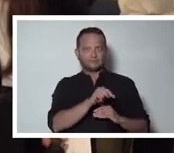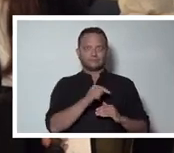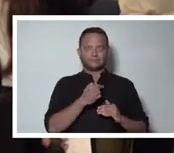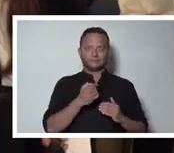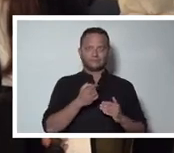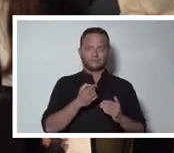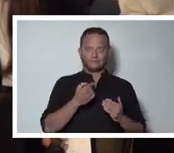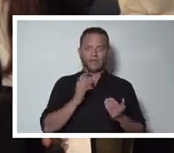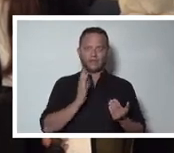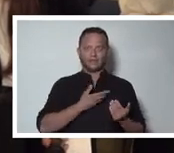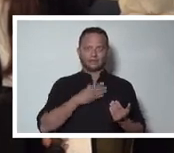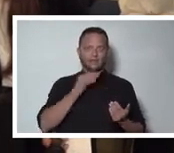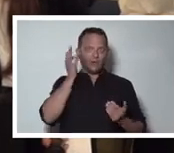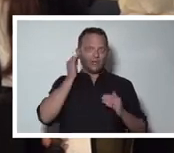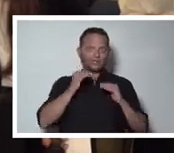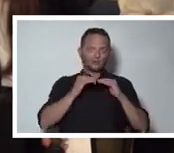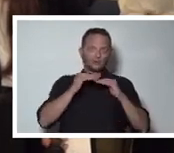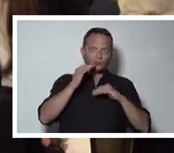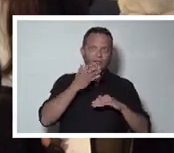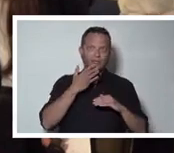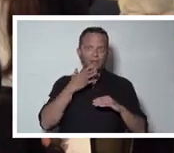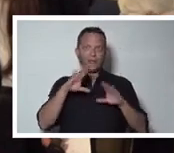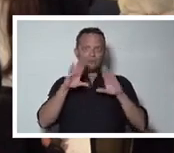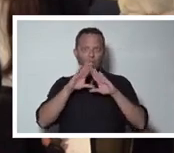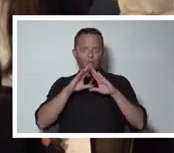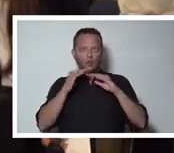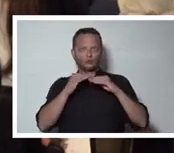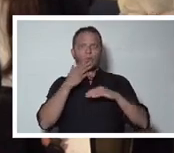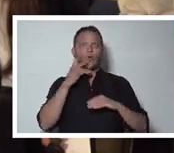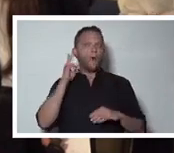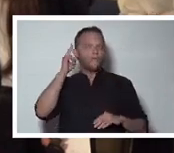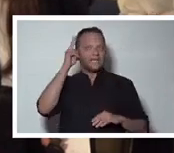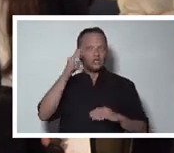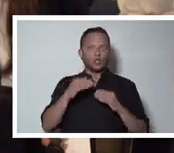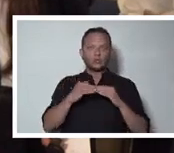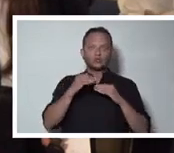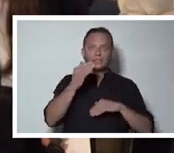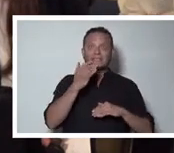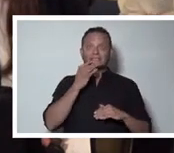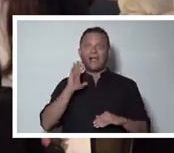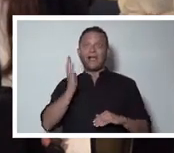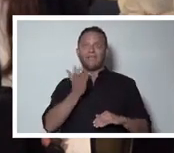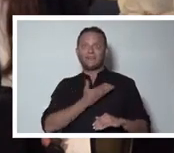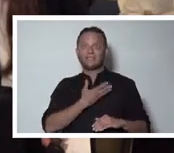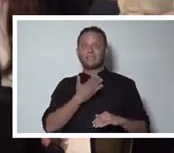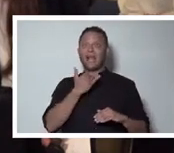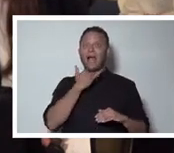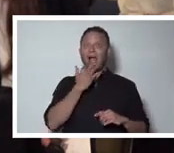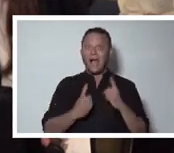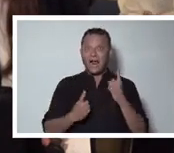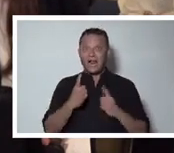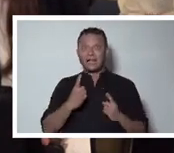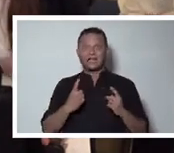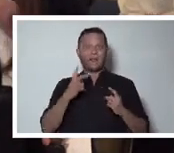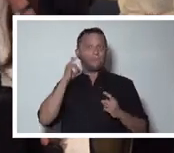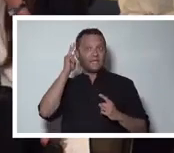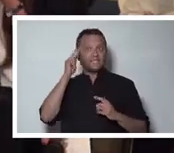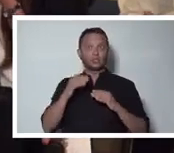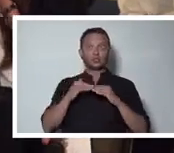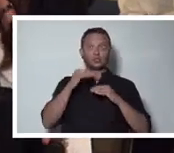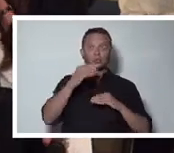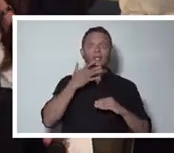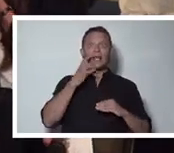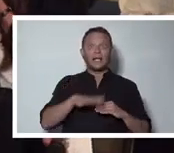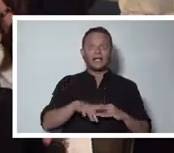las mujeres no hay nada más feminista que subir las pensiones si a alguien le le afecta subir las pensiones